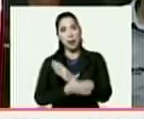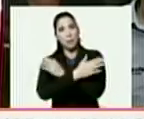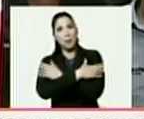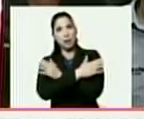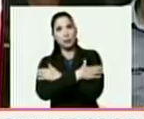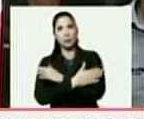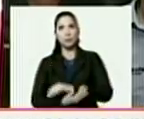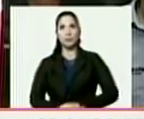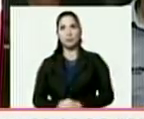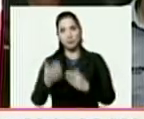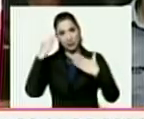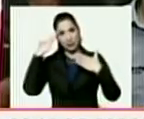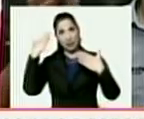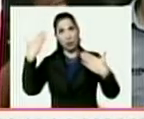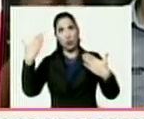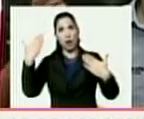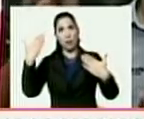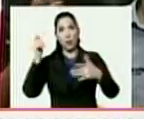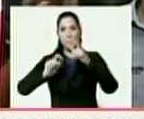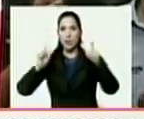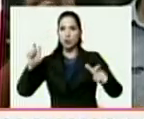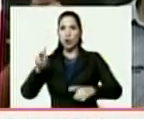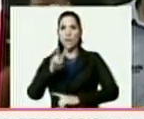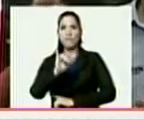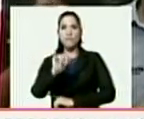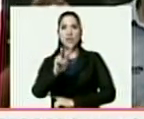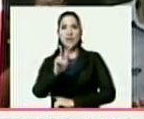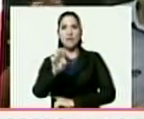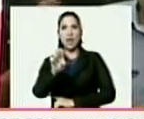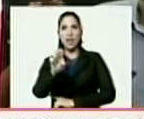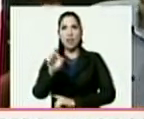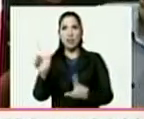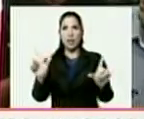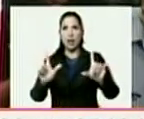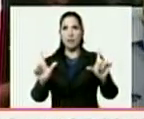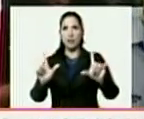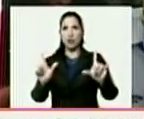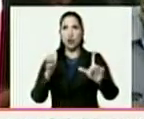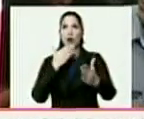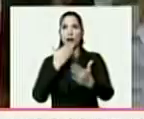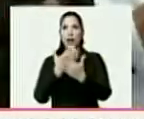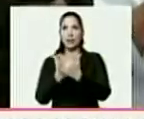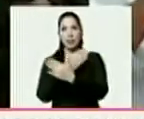saludamos la gente vive la que está aquí es la edición gracias